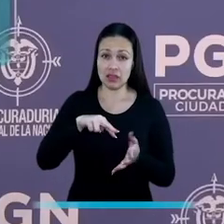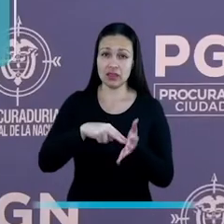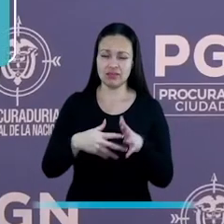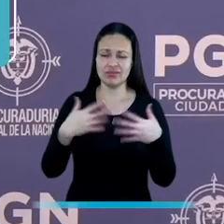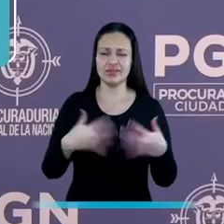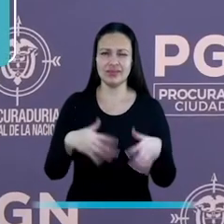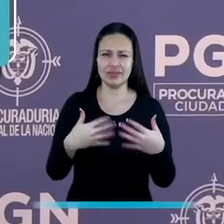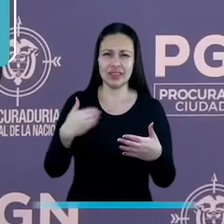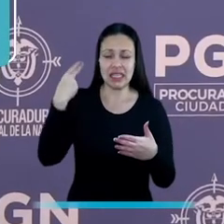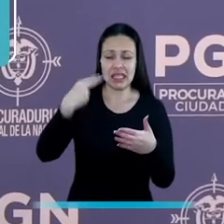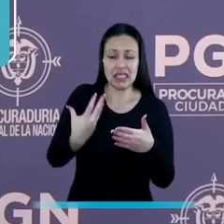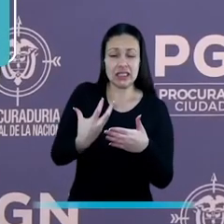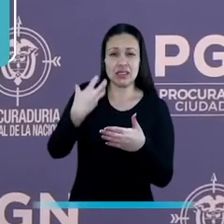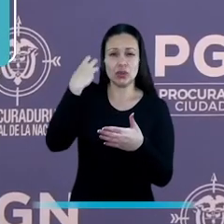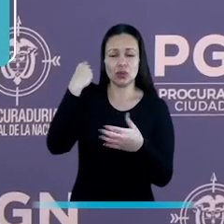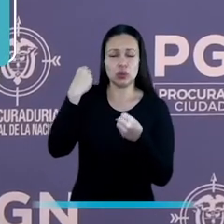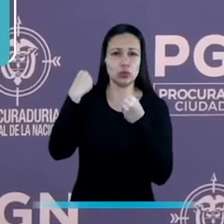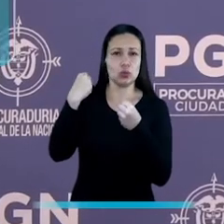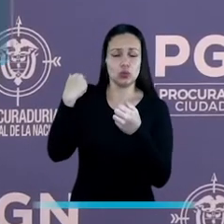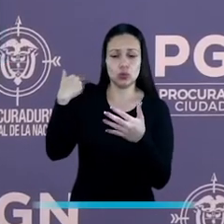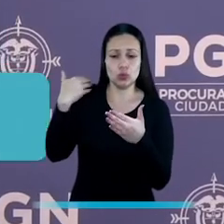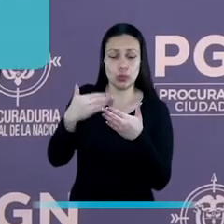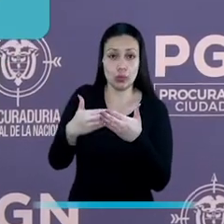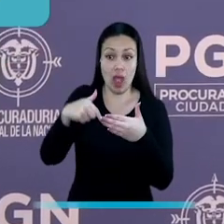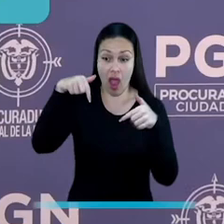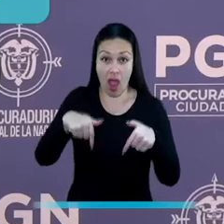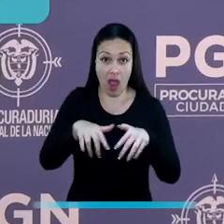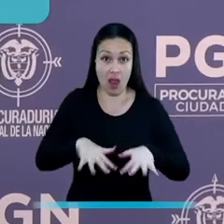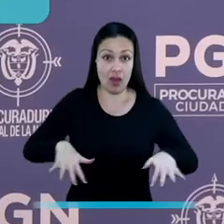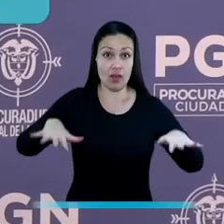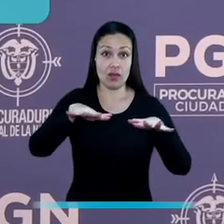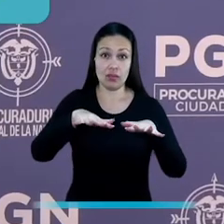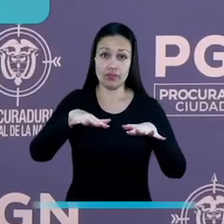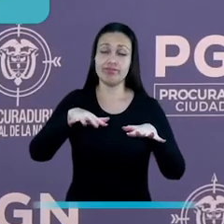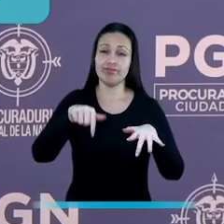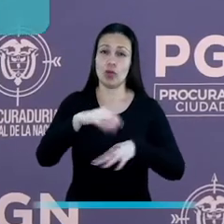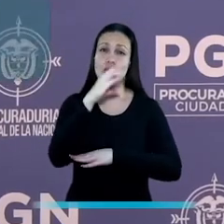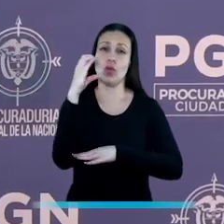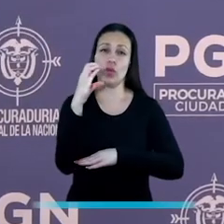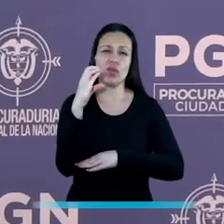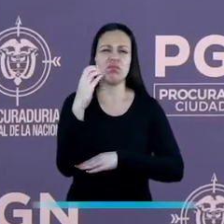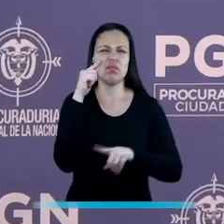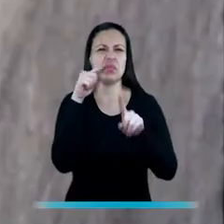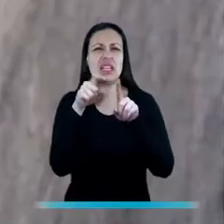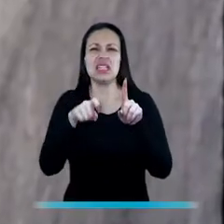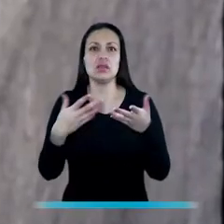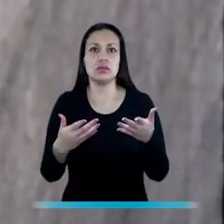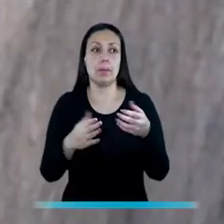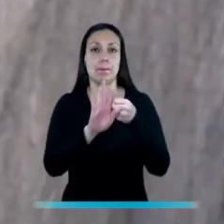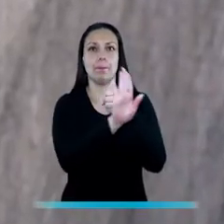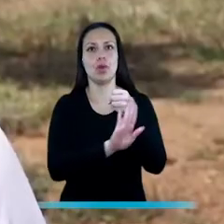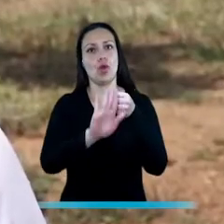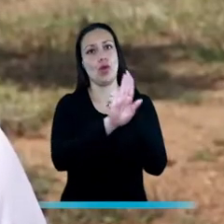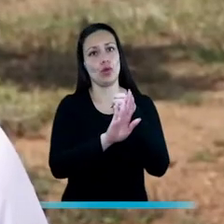Esa es la deuda histórica más grande que tenemos, no solo quienes estamos en el sector público, sino toda la sociedad colombiana. Proteger